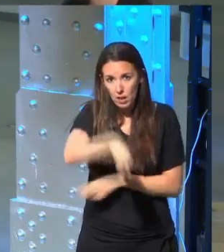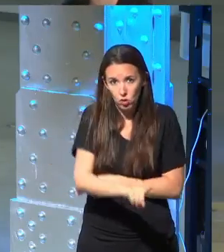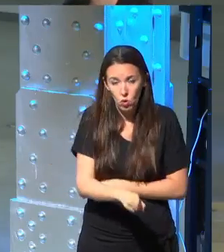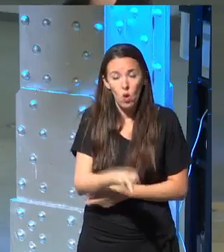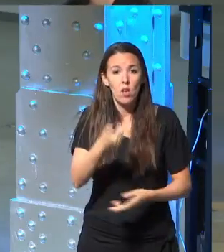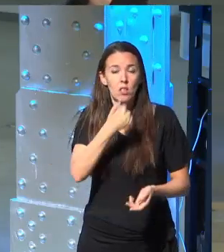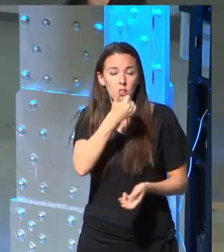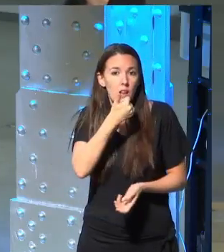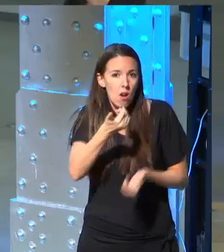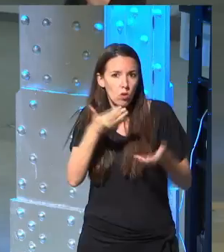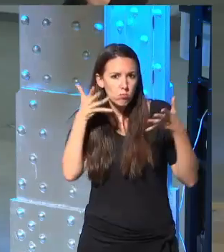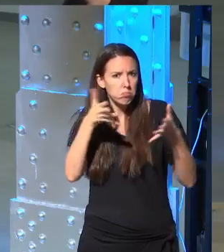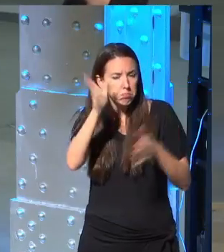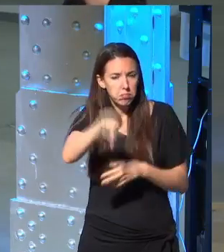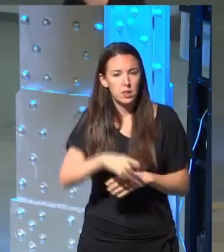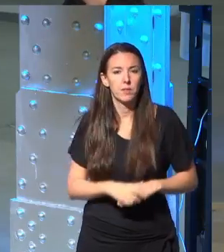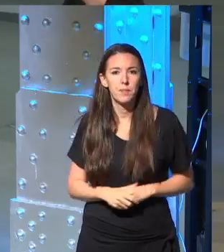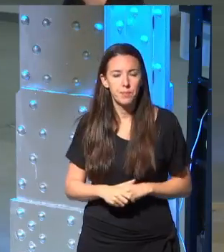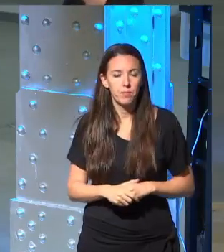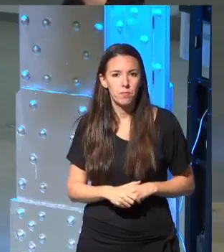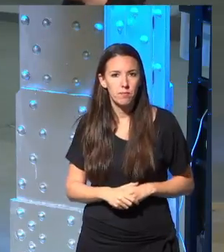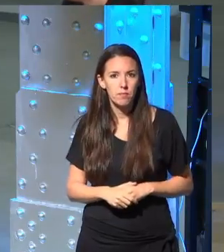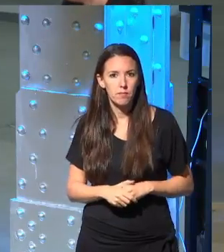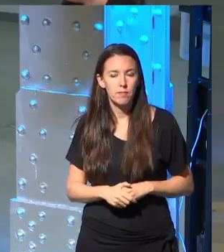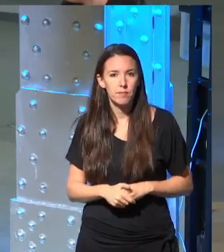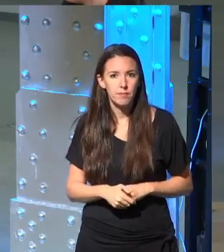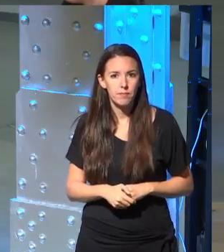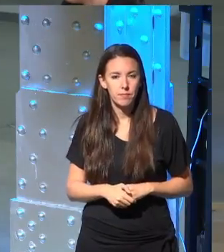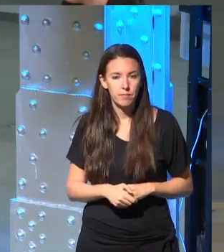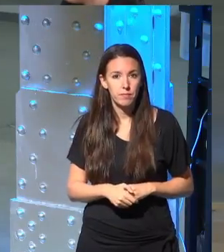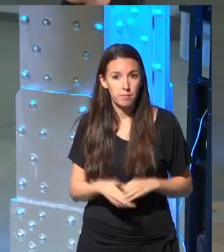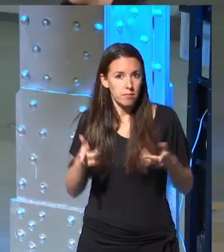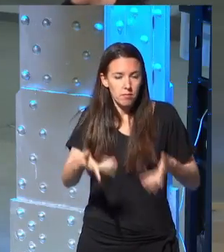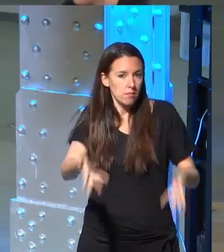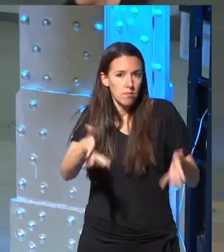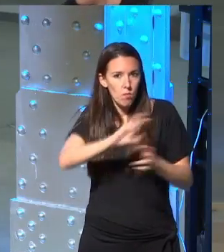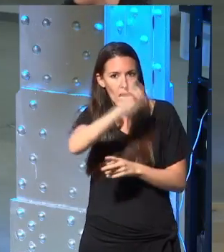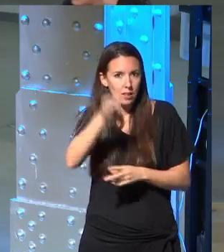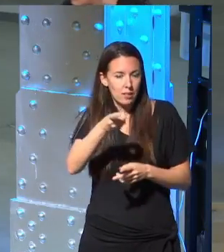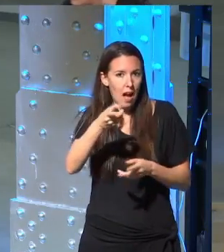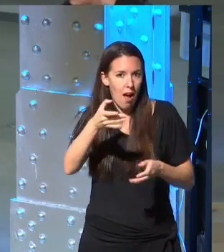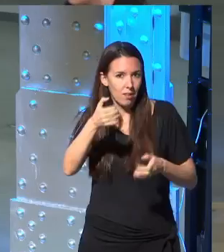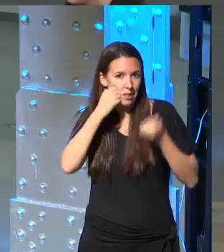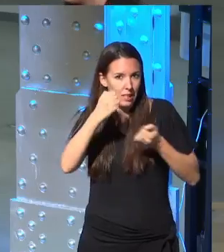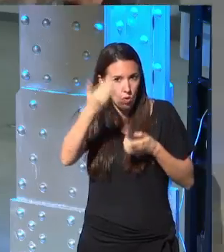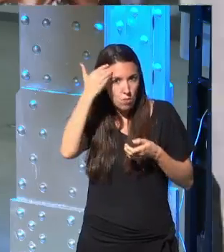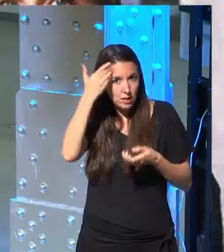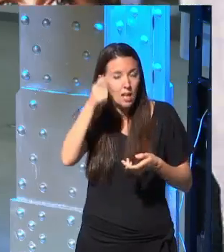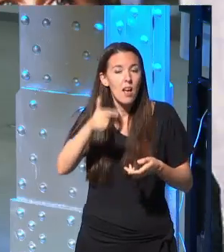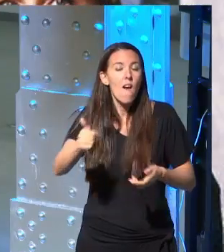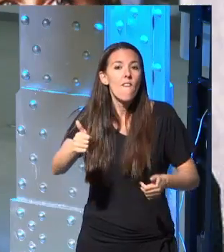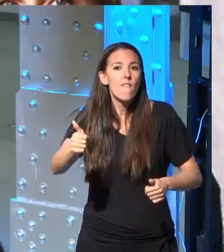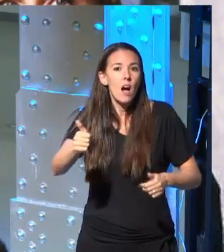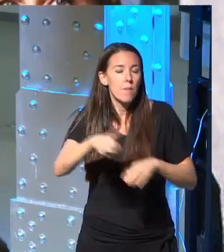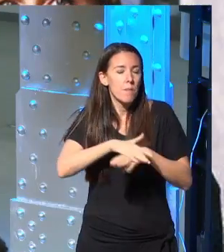No. Comunes es muy recomendable este también, sí. Bueno, este... bueno, a mí me encantan los falsos documentales y este es un falso documental muy